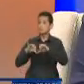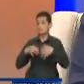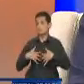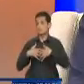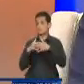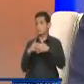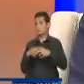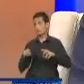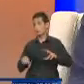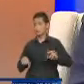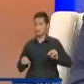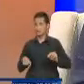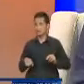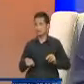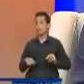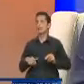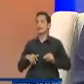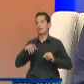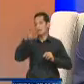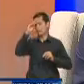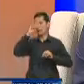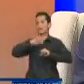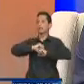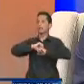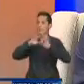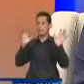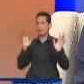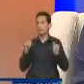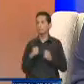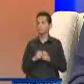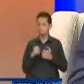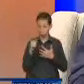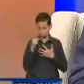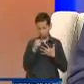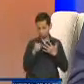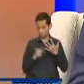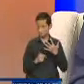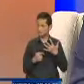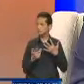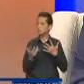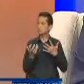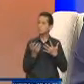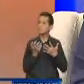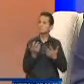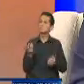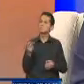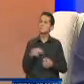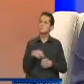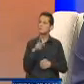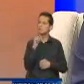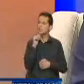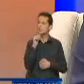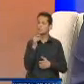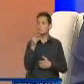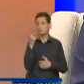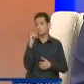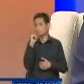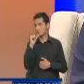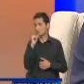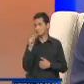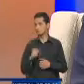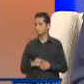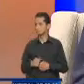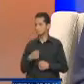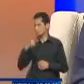articulados, tendremos más claridad sobre cuáles son los actores hacia 2017. Una cosa que me parece interesante